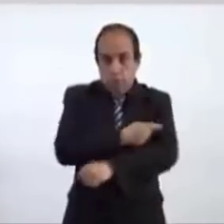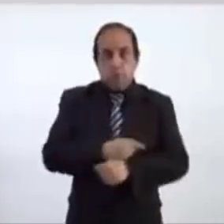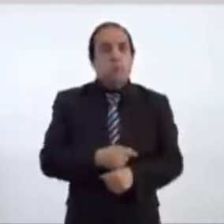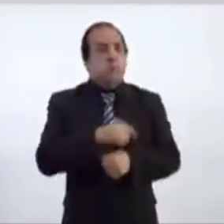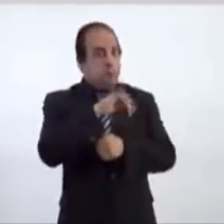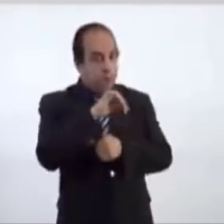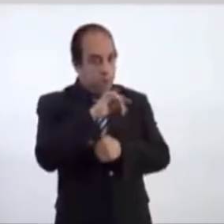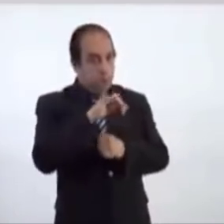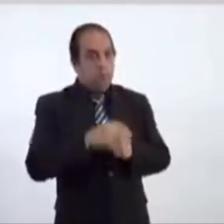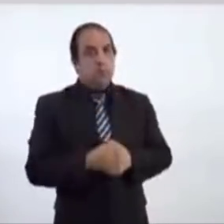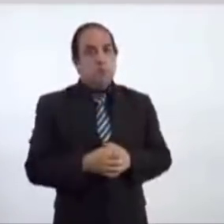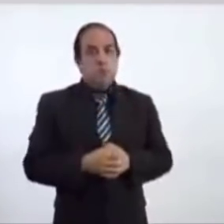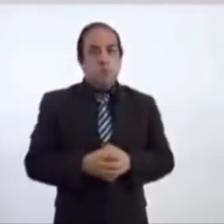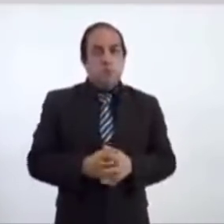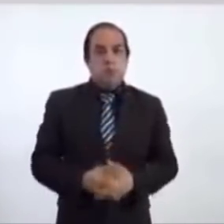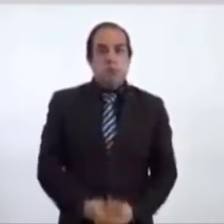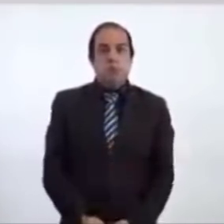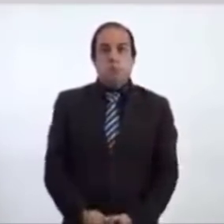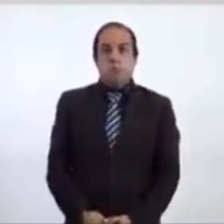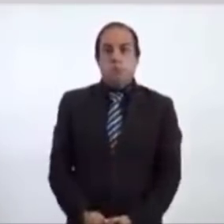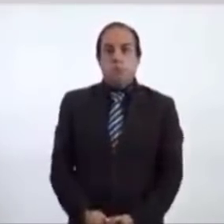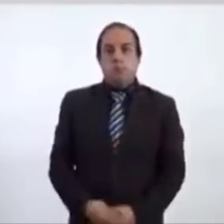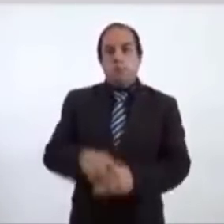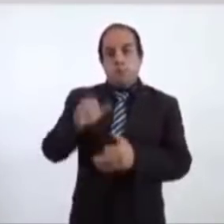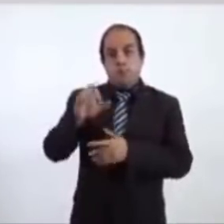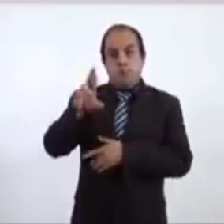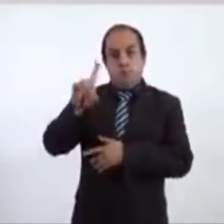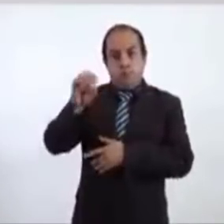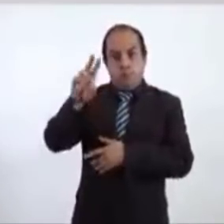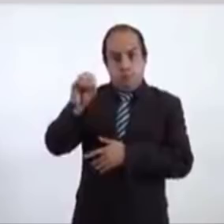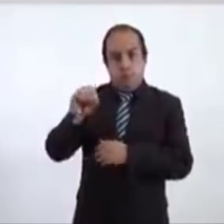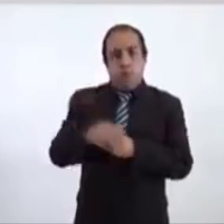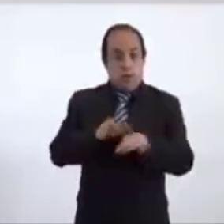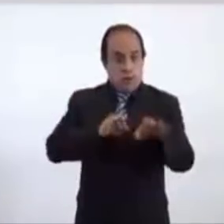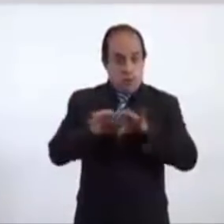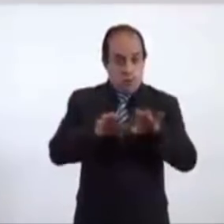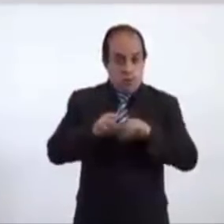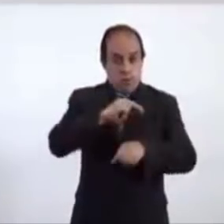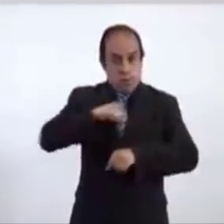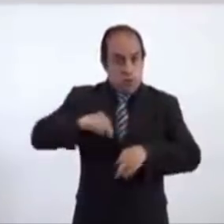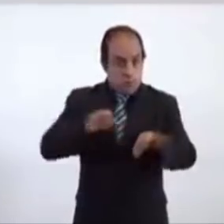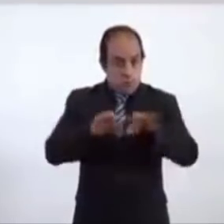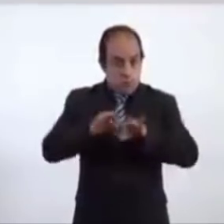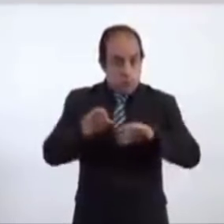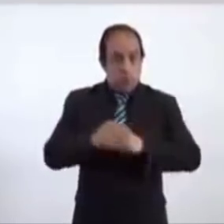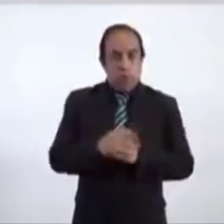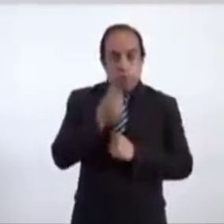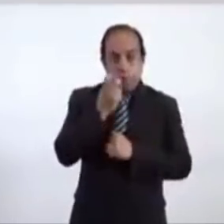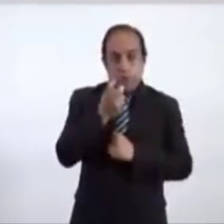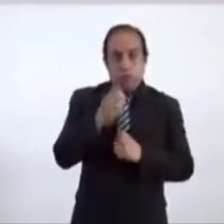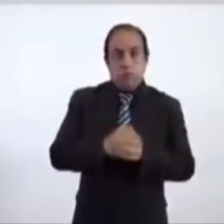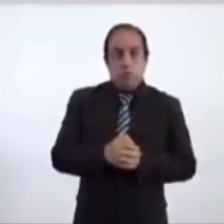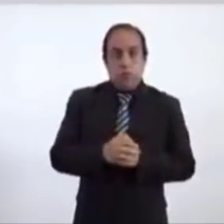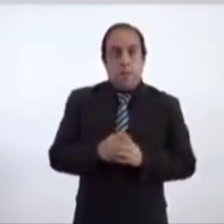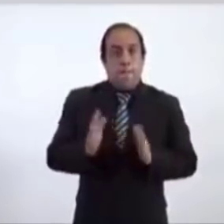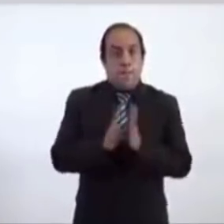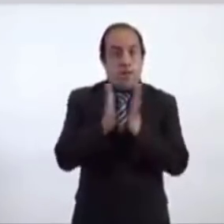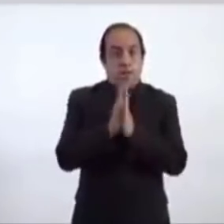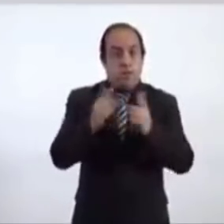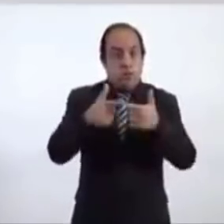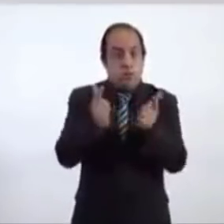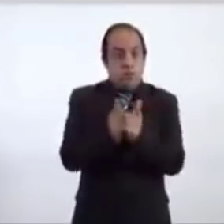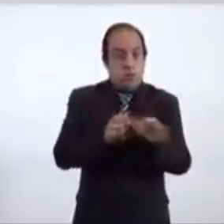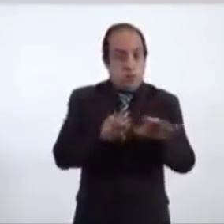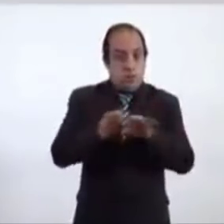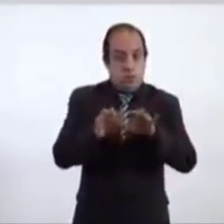Sí, pues Eduardo está trabajando y estamos trabajando esto están participando en un grupo de